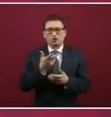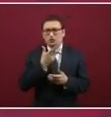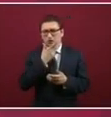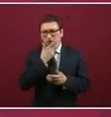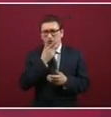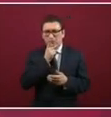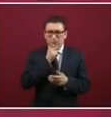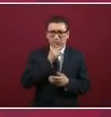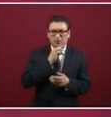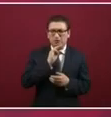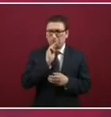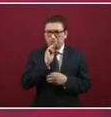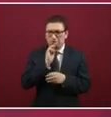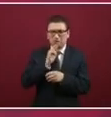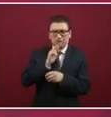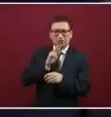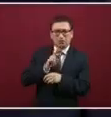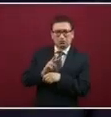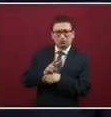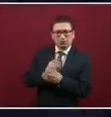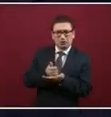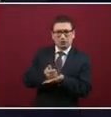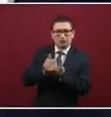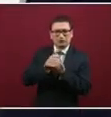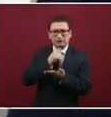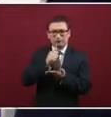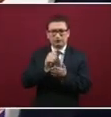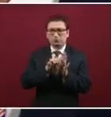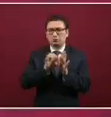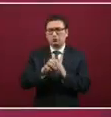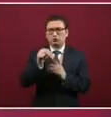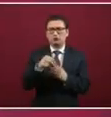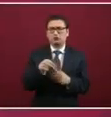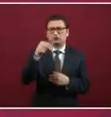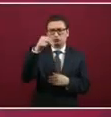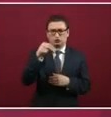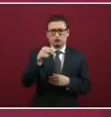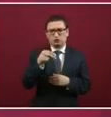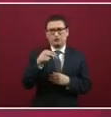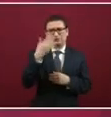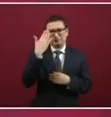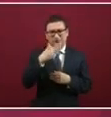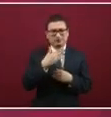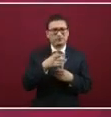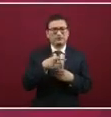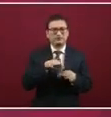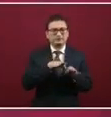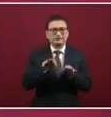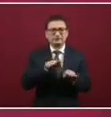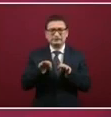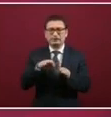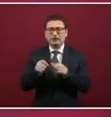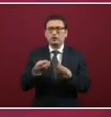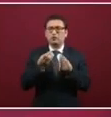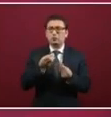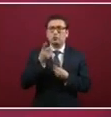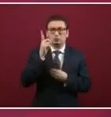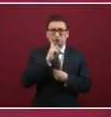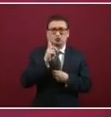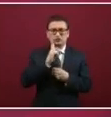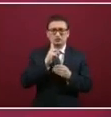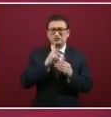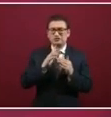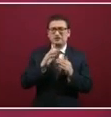tiempo. En el caso del norte, por el trabajo en la maquila, muchas mujeres